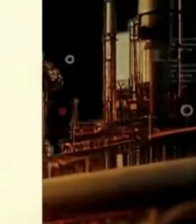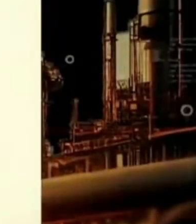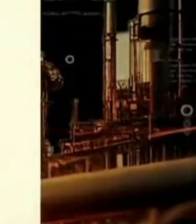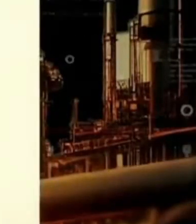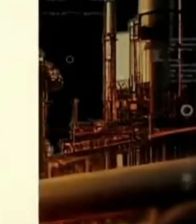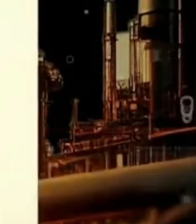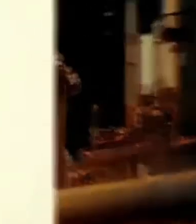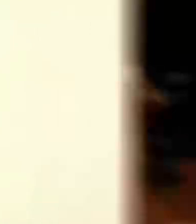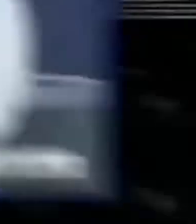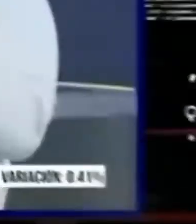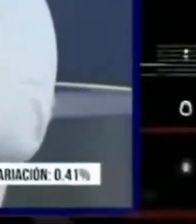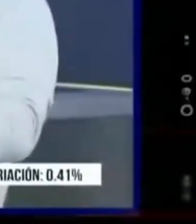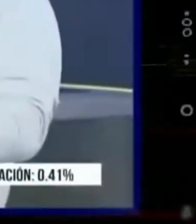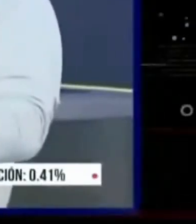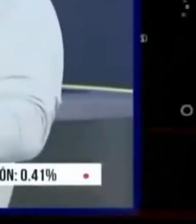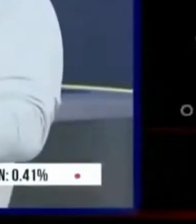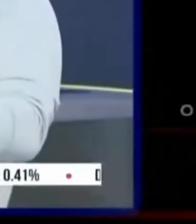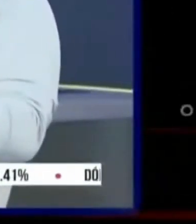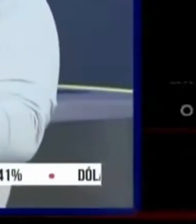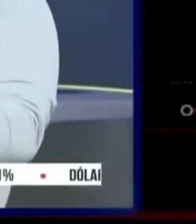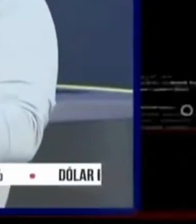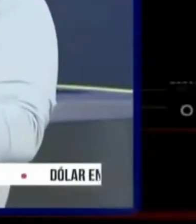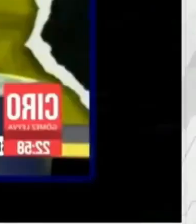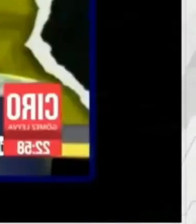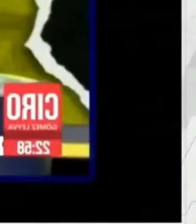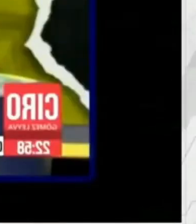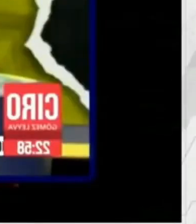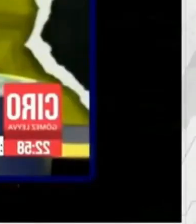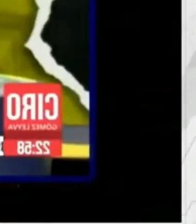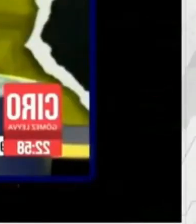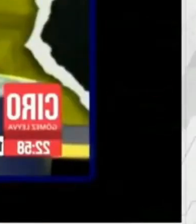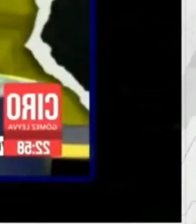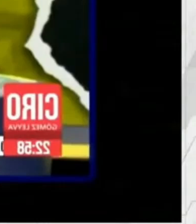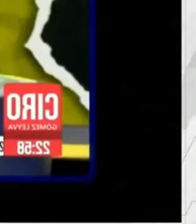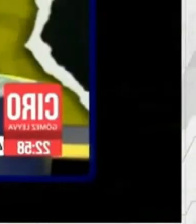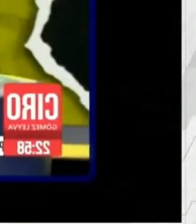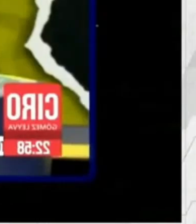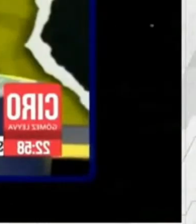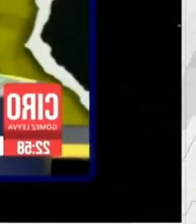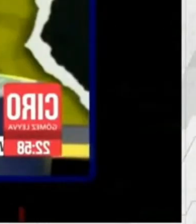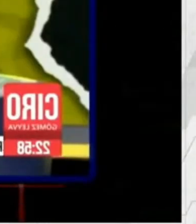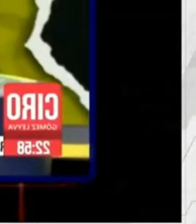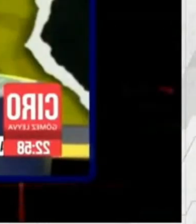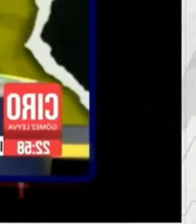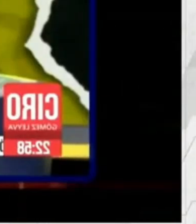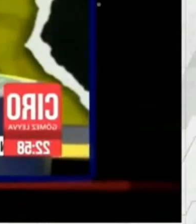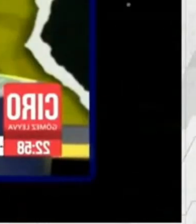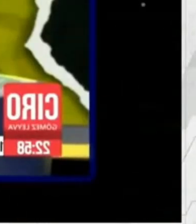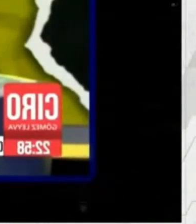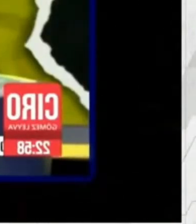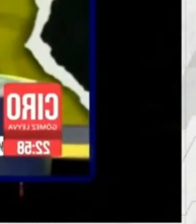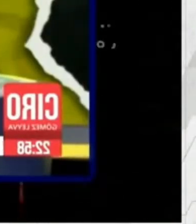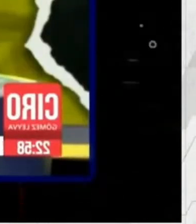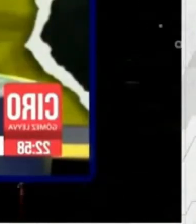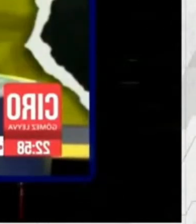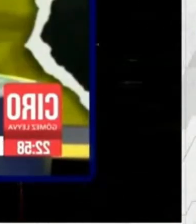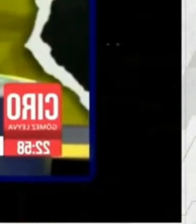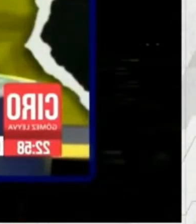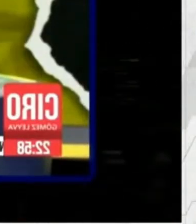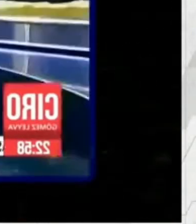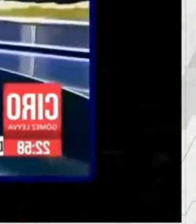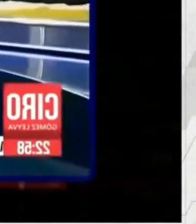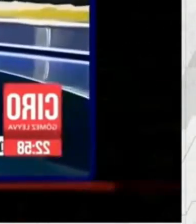la exportación de crudo. Los precios del petróleo están subiendo. Hay una tendencia para que suba el precio del